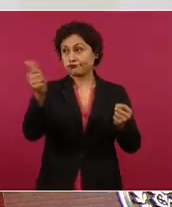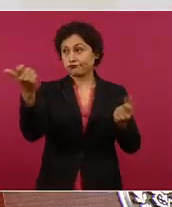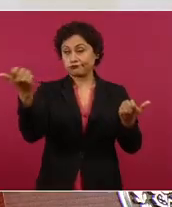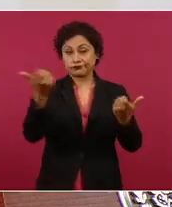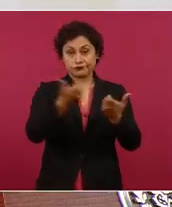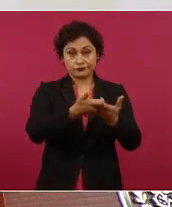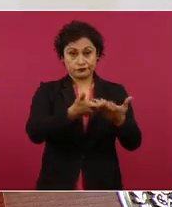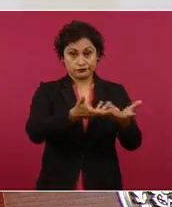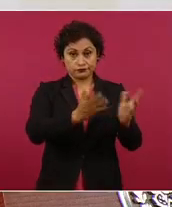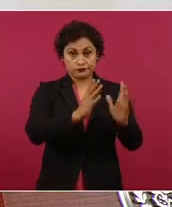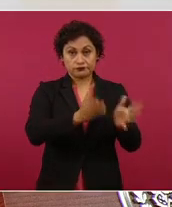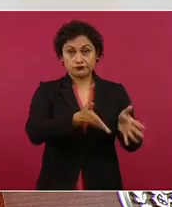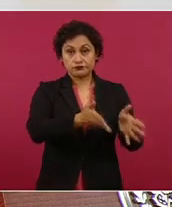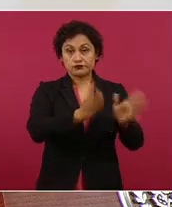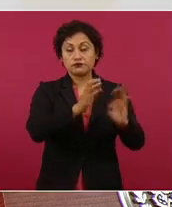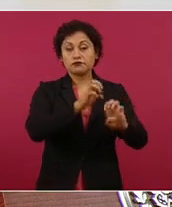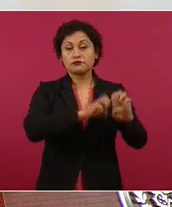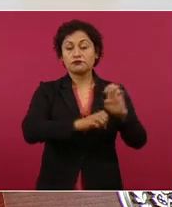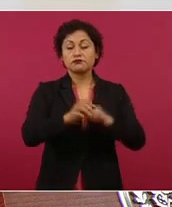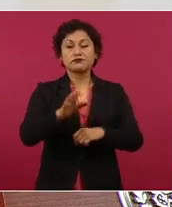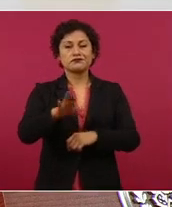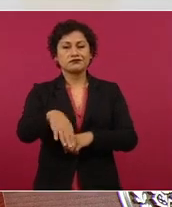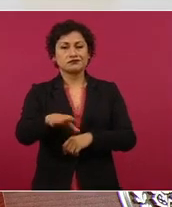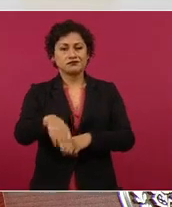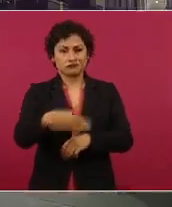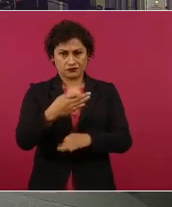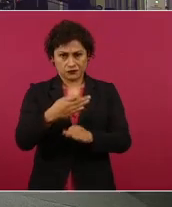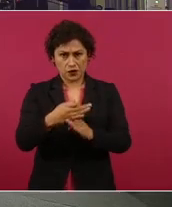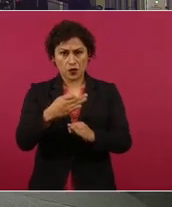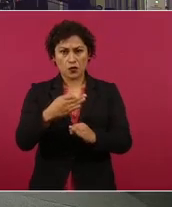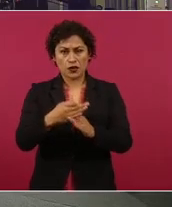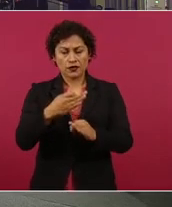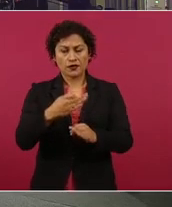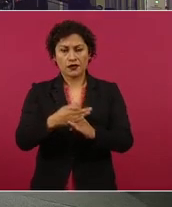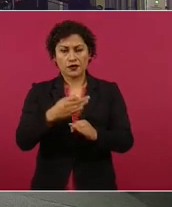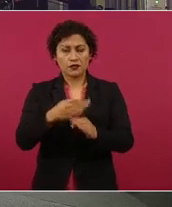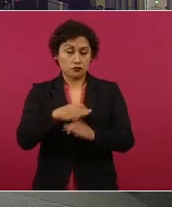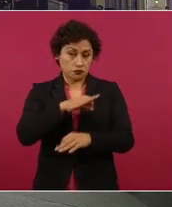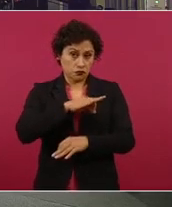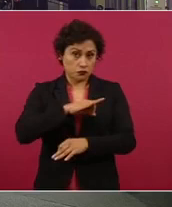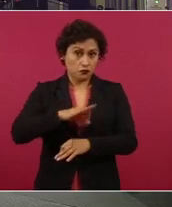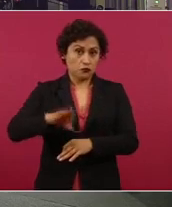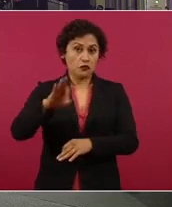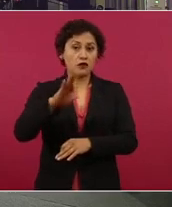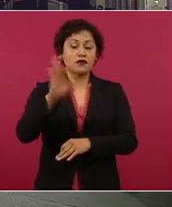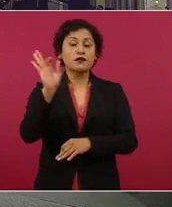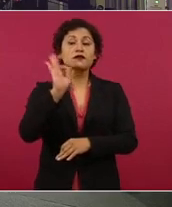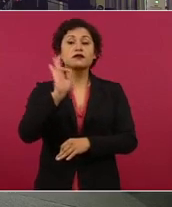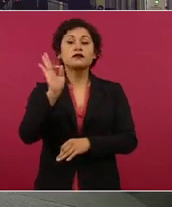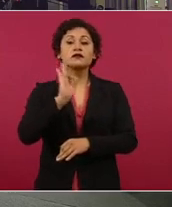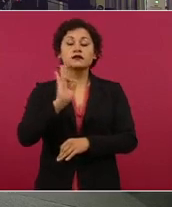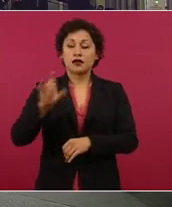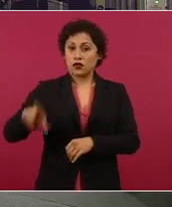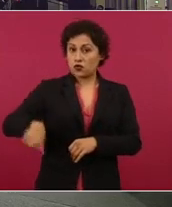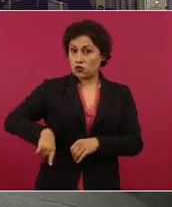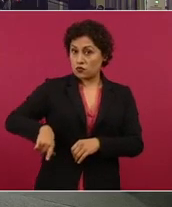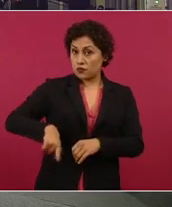empresa. ¿No sería esta una oportunidad para que interviniera el Estado